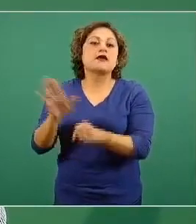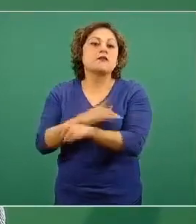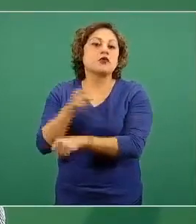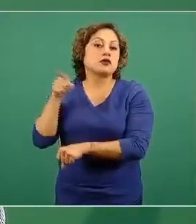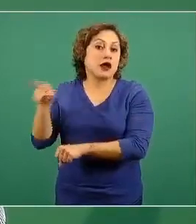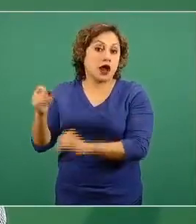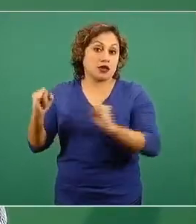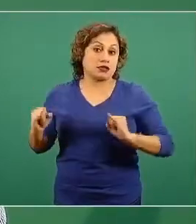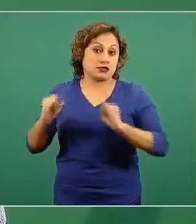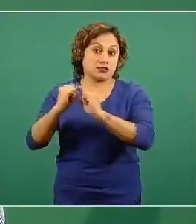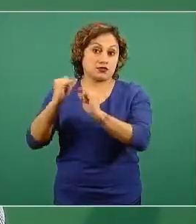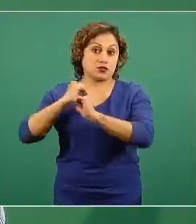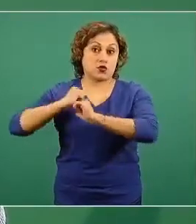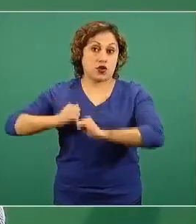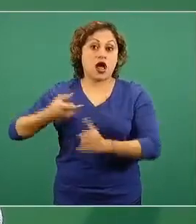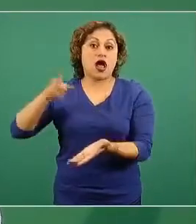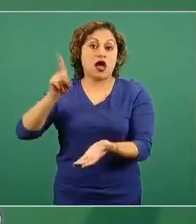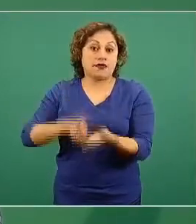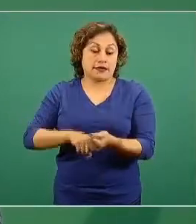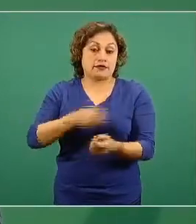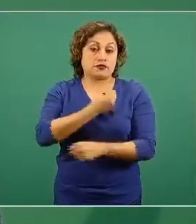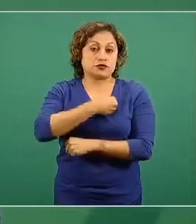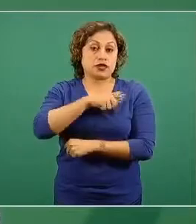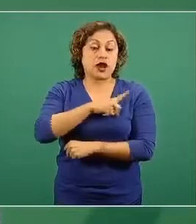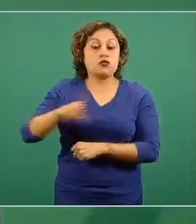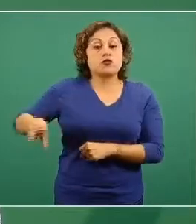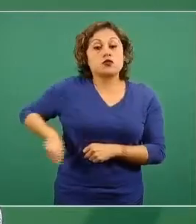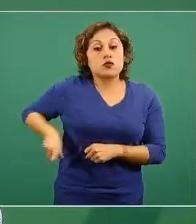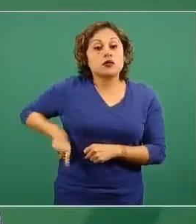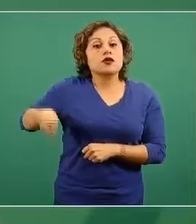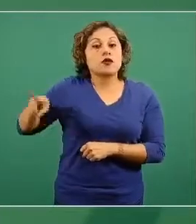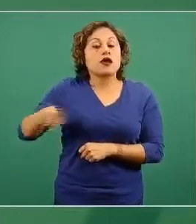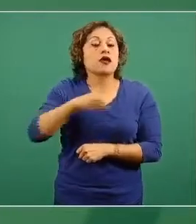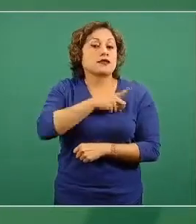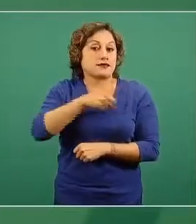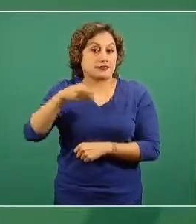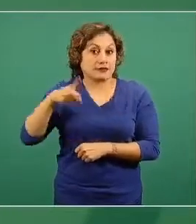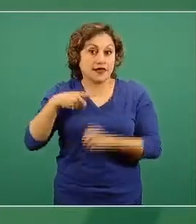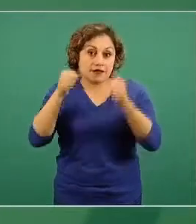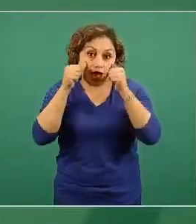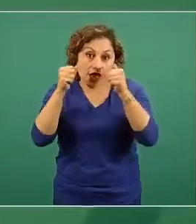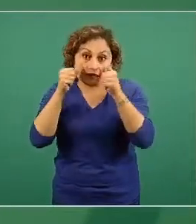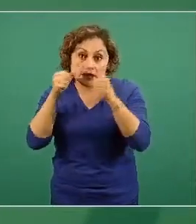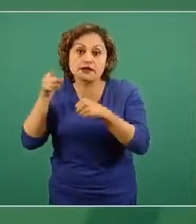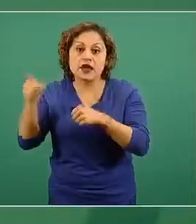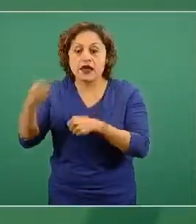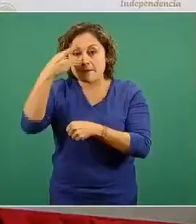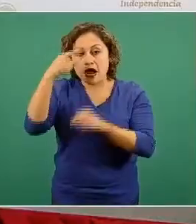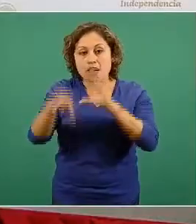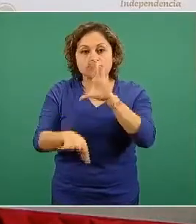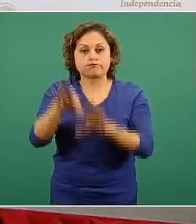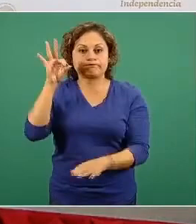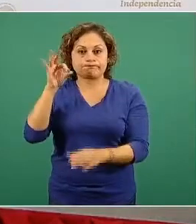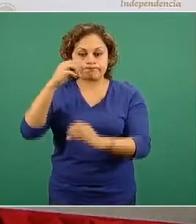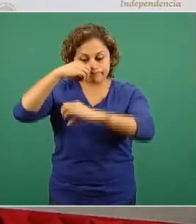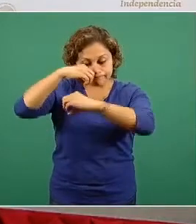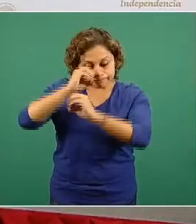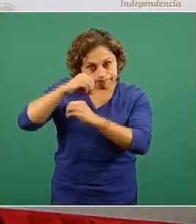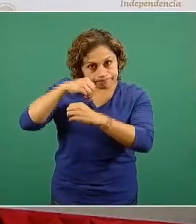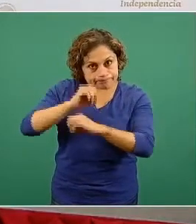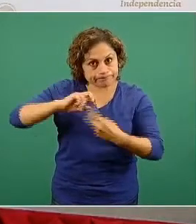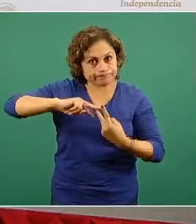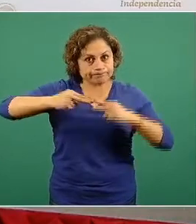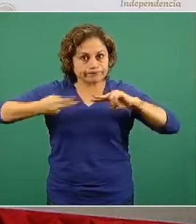Red Nacional de Laboratorios de Salud Pública, es el único que cuenta con la tecnología para llevar a cabo la secuenciación genética y